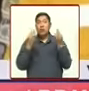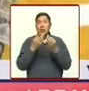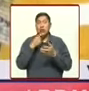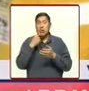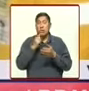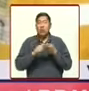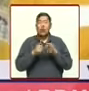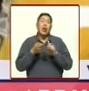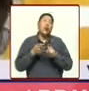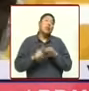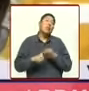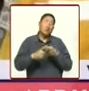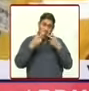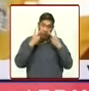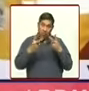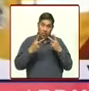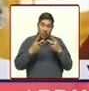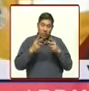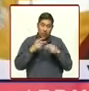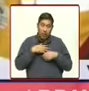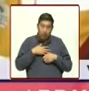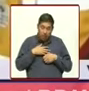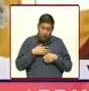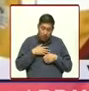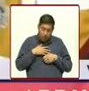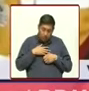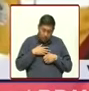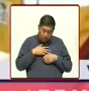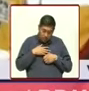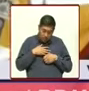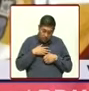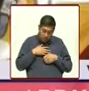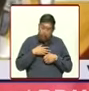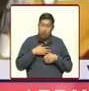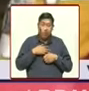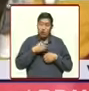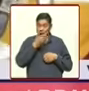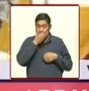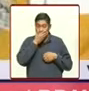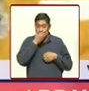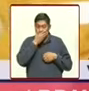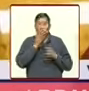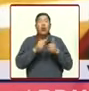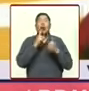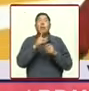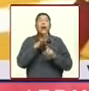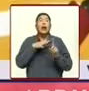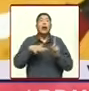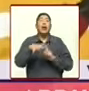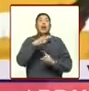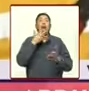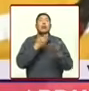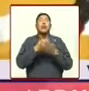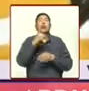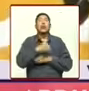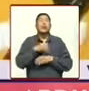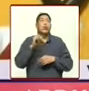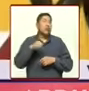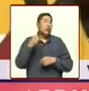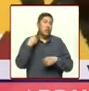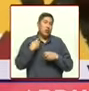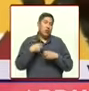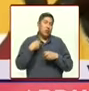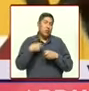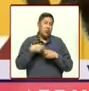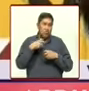¿Qué dicen sus amigos? Lo vemos con una vista cansada, quizás la respiración también le está costando. ¿Cómo está la situación? Muy buenas noches, sí, está